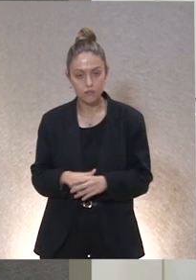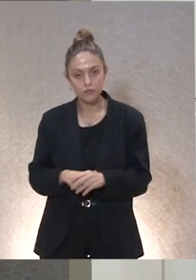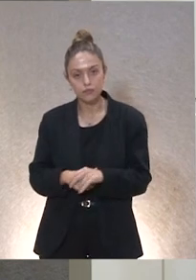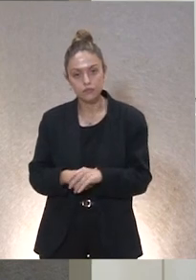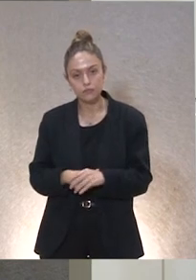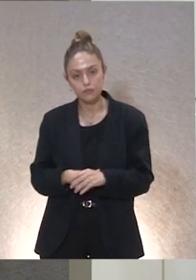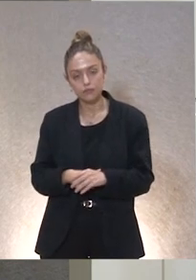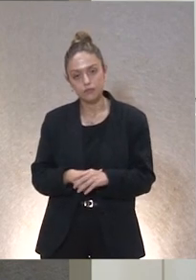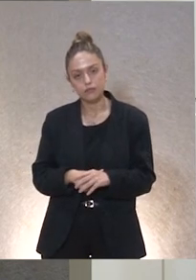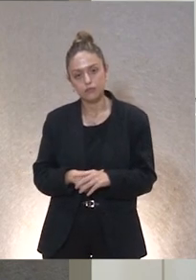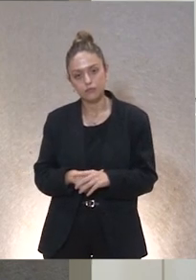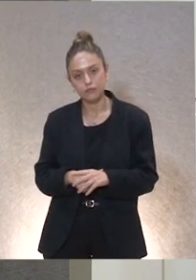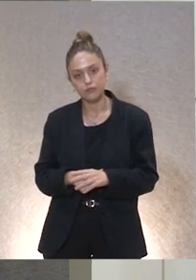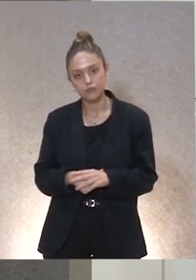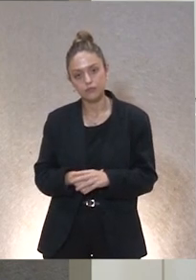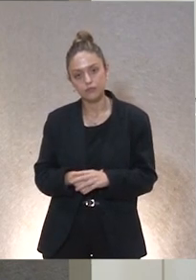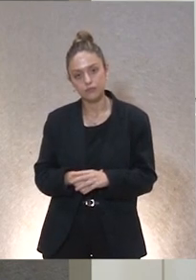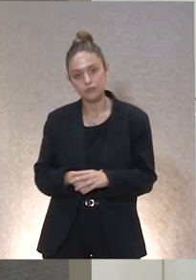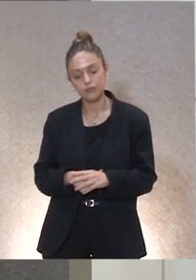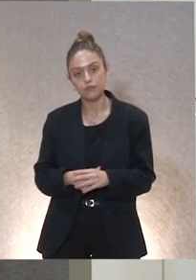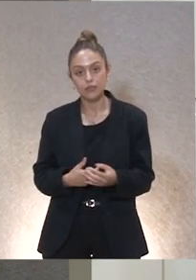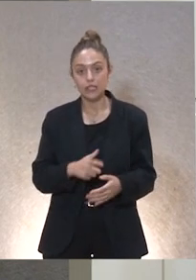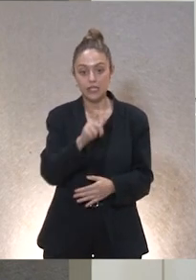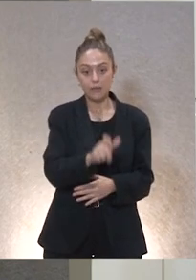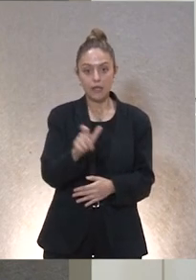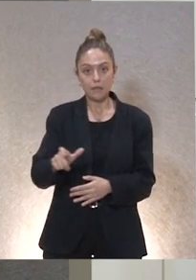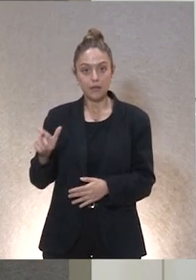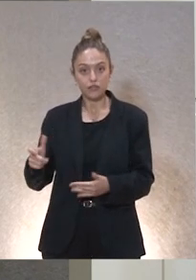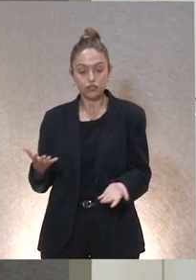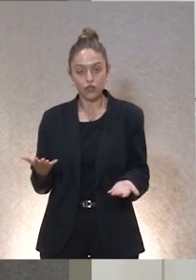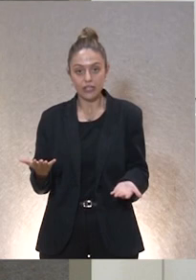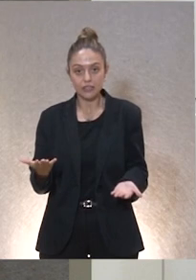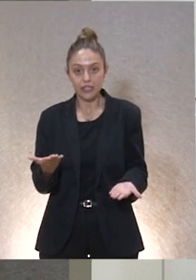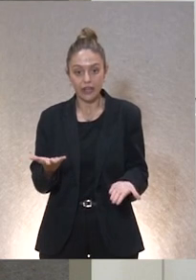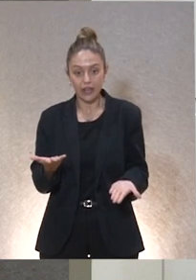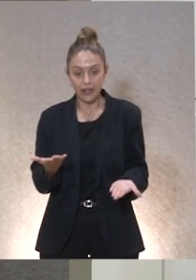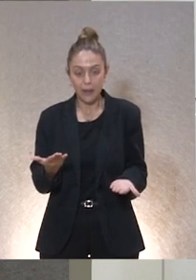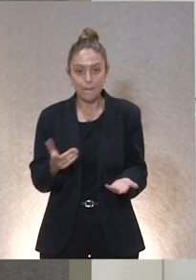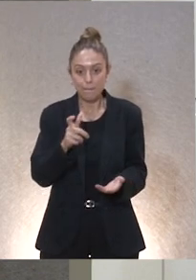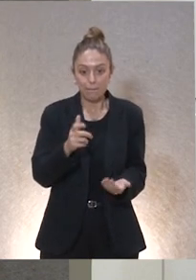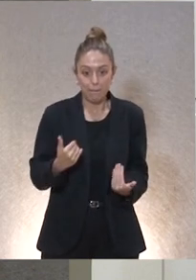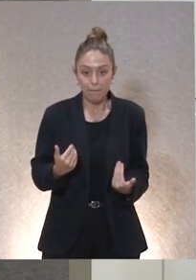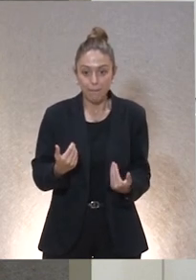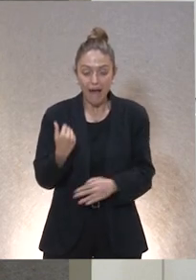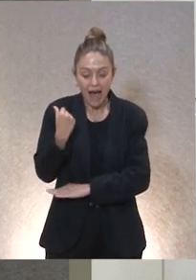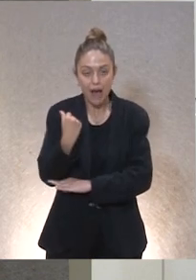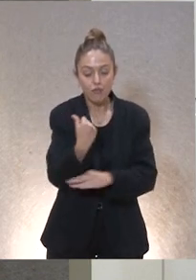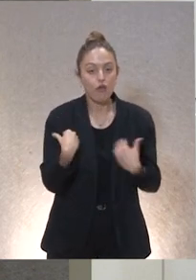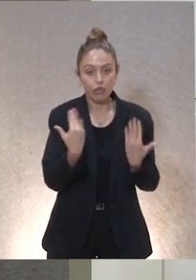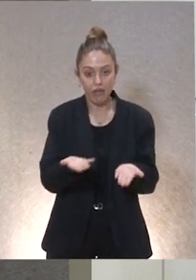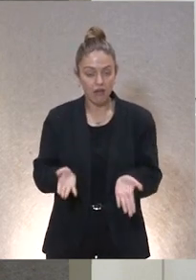apoyos y y gente que te preste no esos apoyos y gente